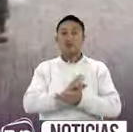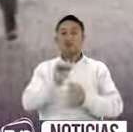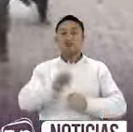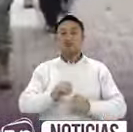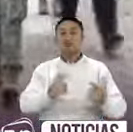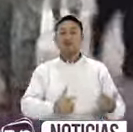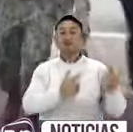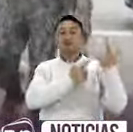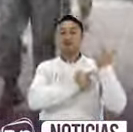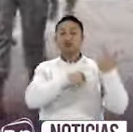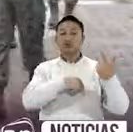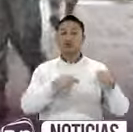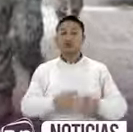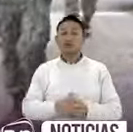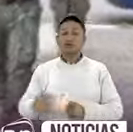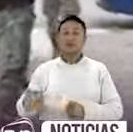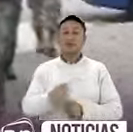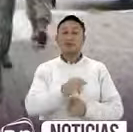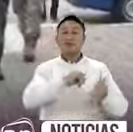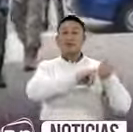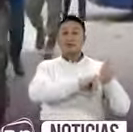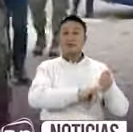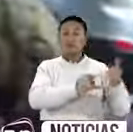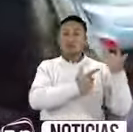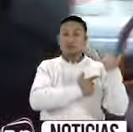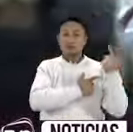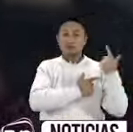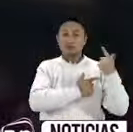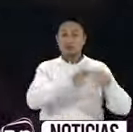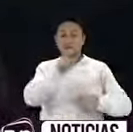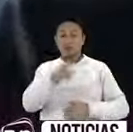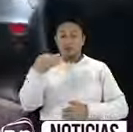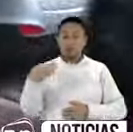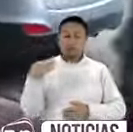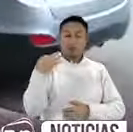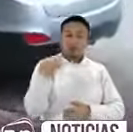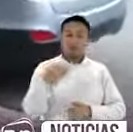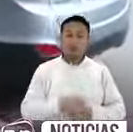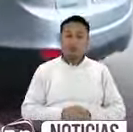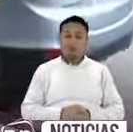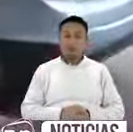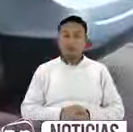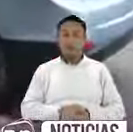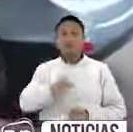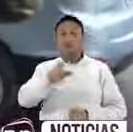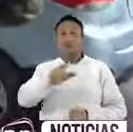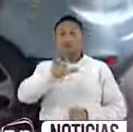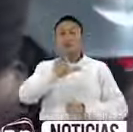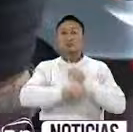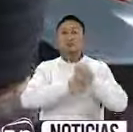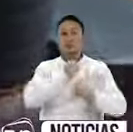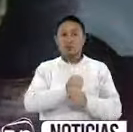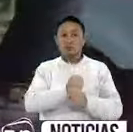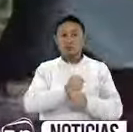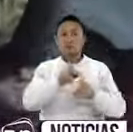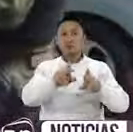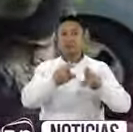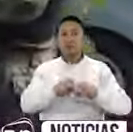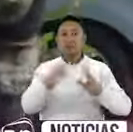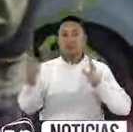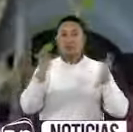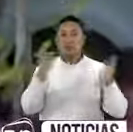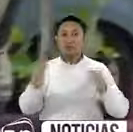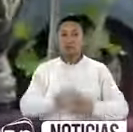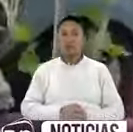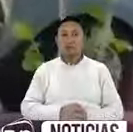militares dependientes de las Fuerzas Armadas, oficiales y voluntarios de reserva, quienes tienen más de 5 años con licencia temporal